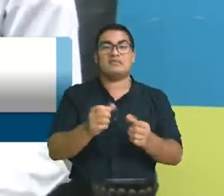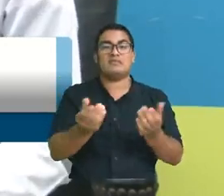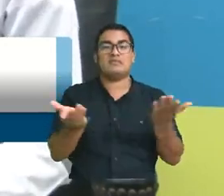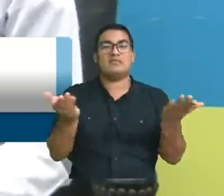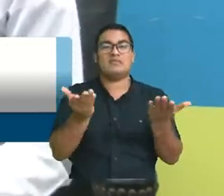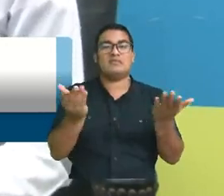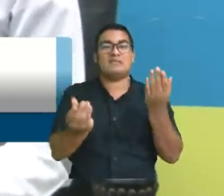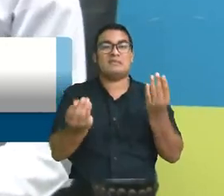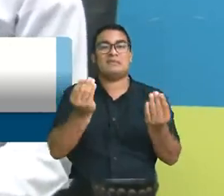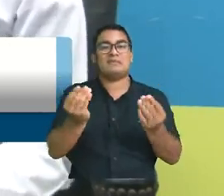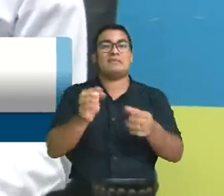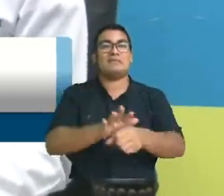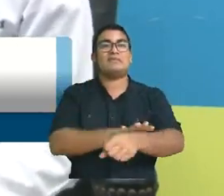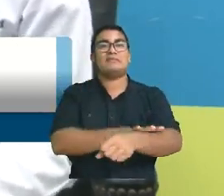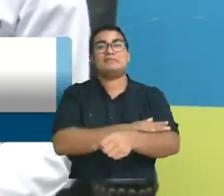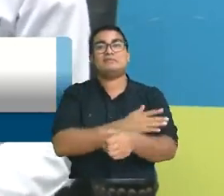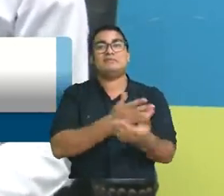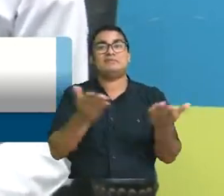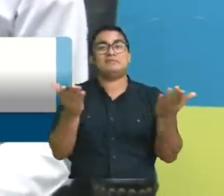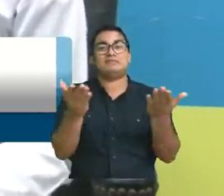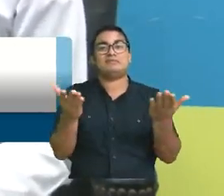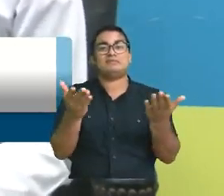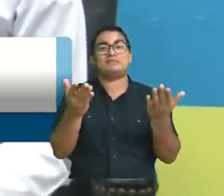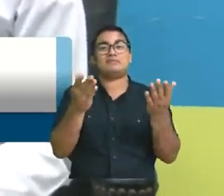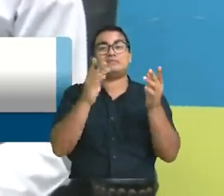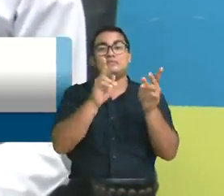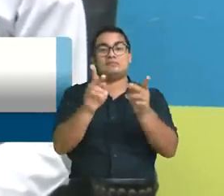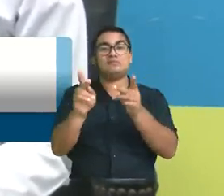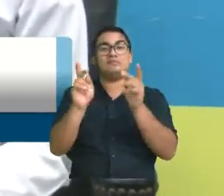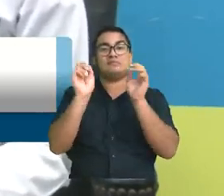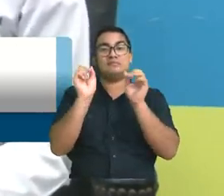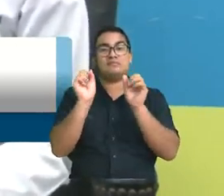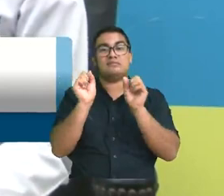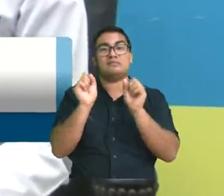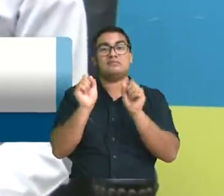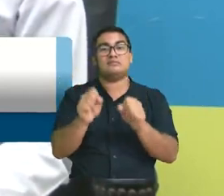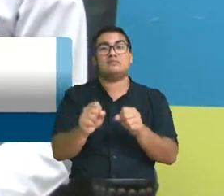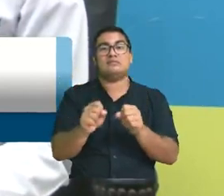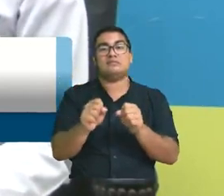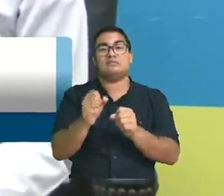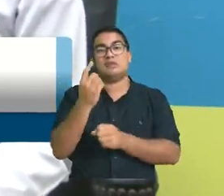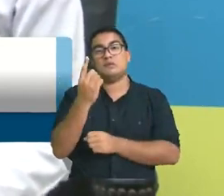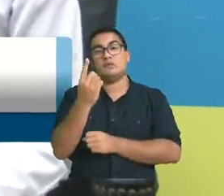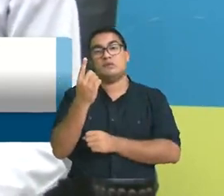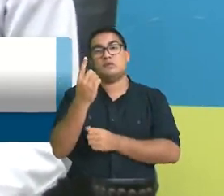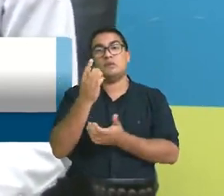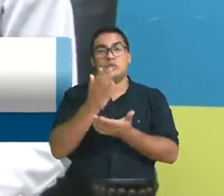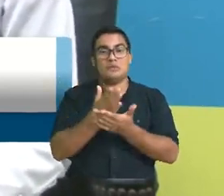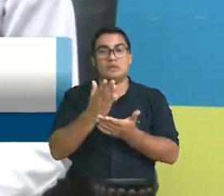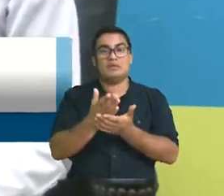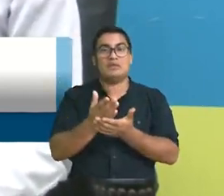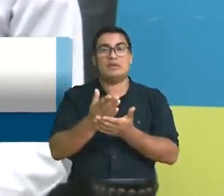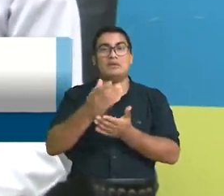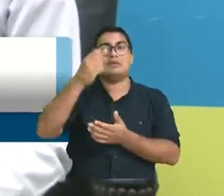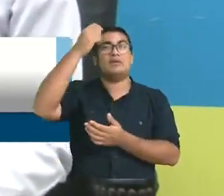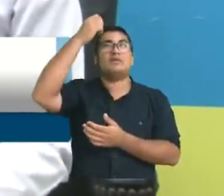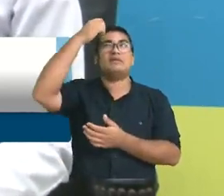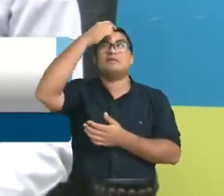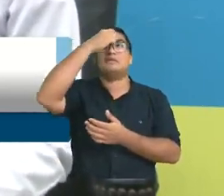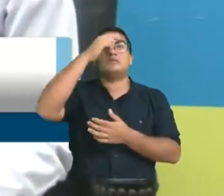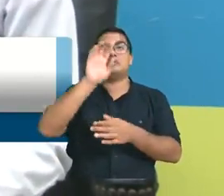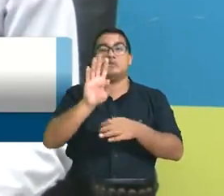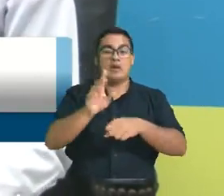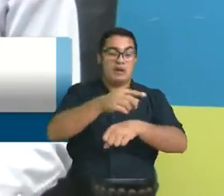de la sintomatología grave del paciente. Puede ser desde una vez cada 4 horas o